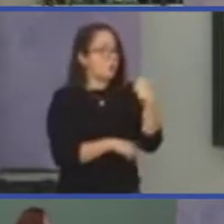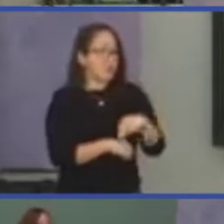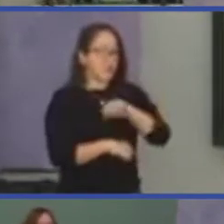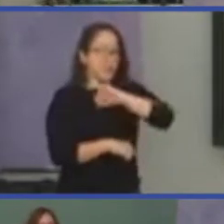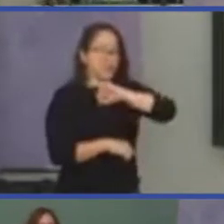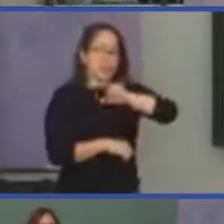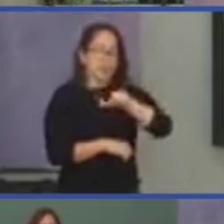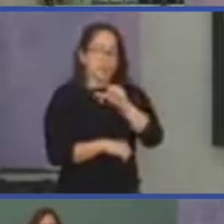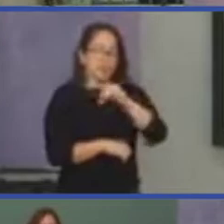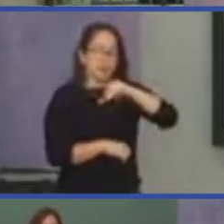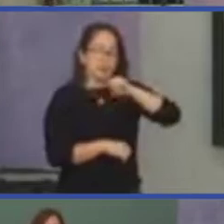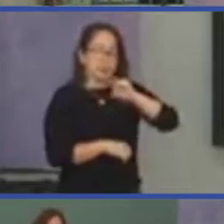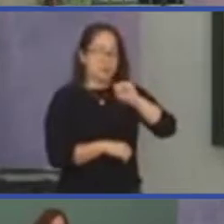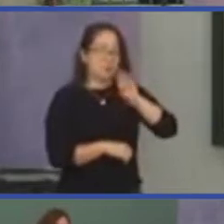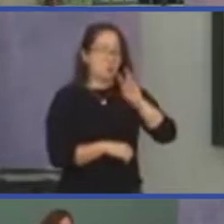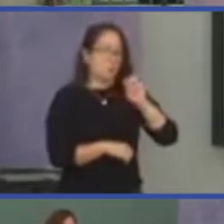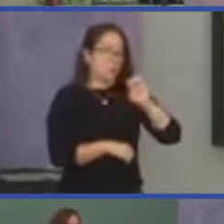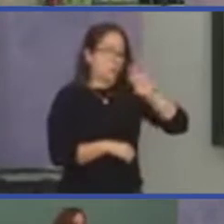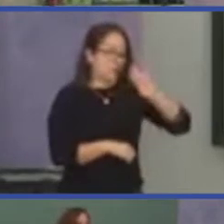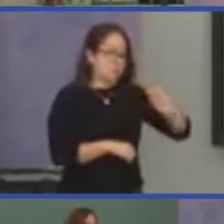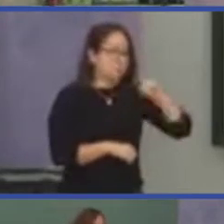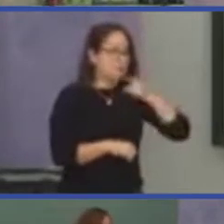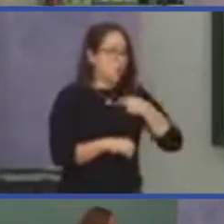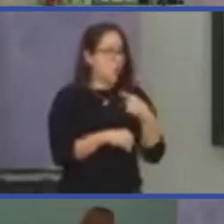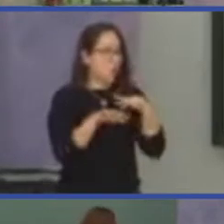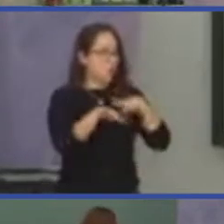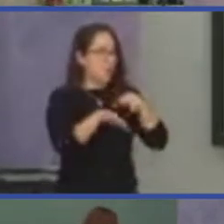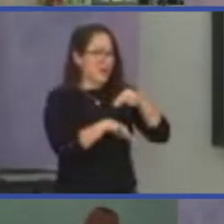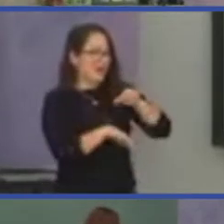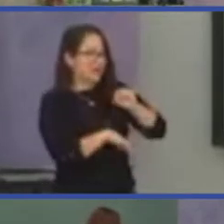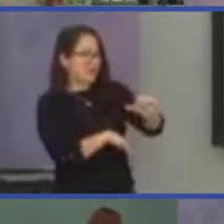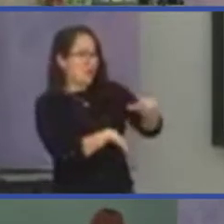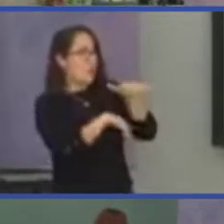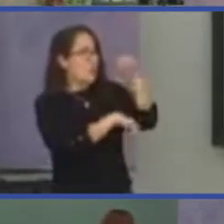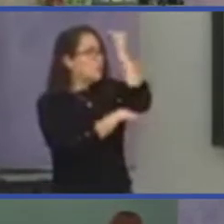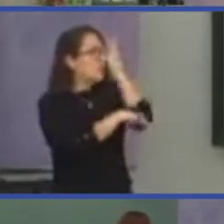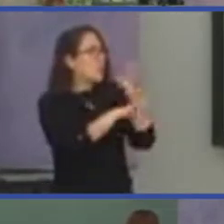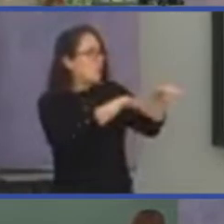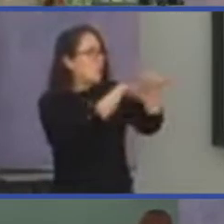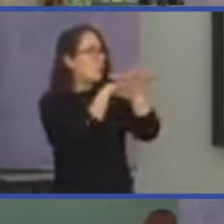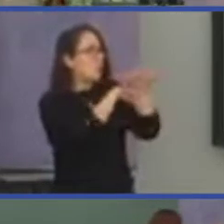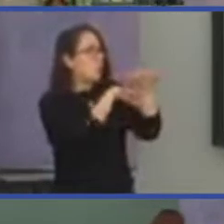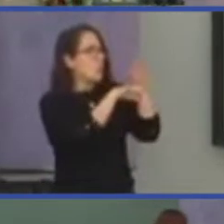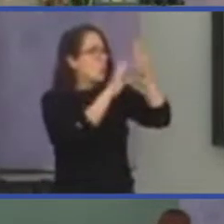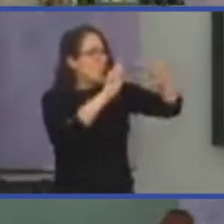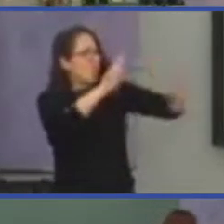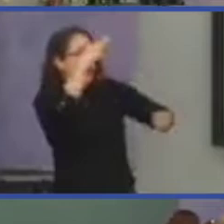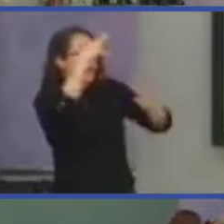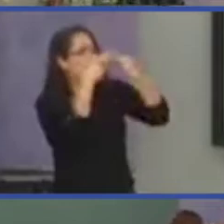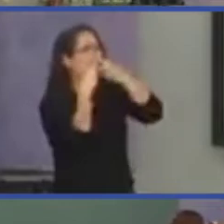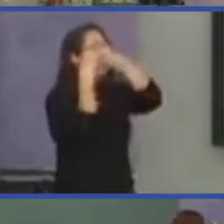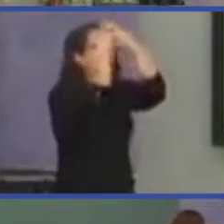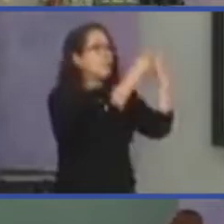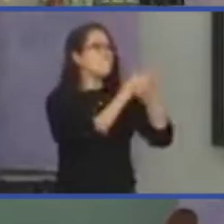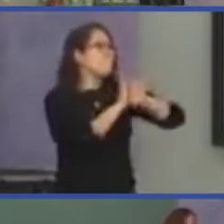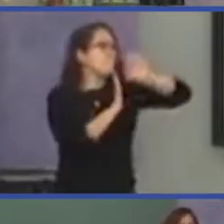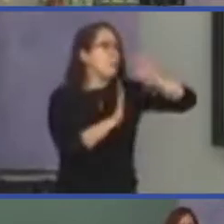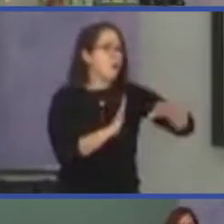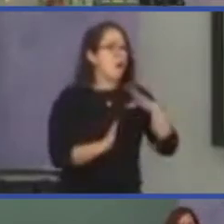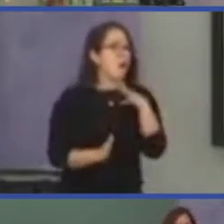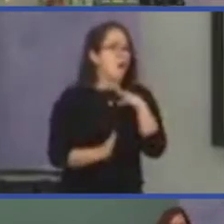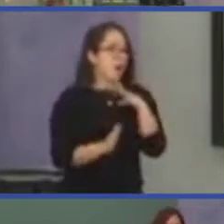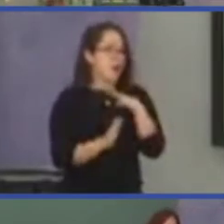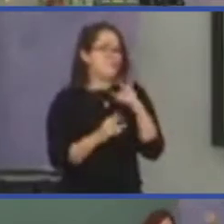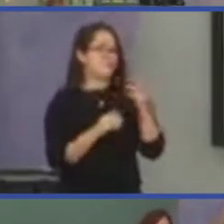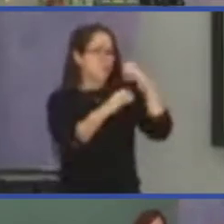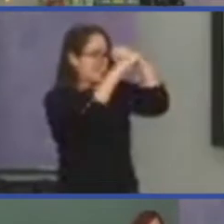que ahora nos ha mandado unas imágenes maravillosas del universo. Por ejemplo, aquí se ve el telescopio que ahora